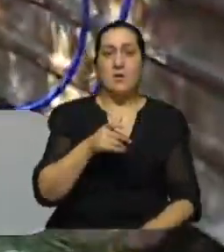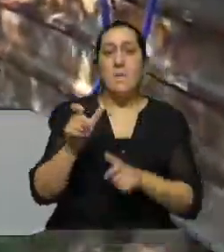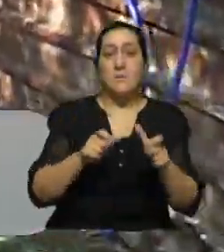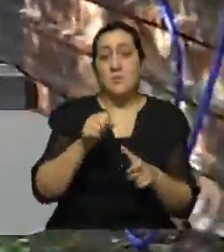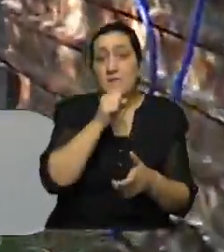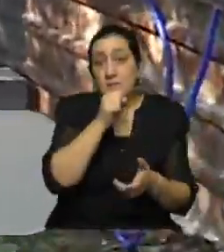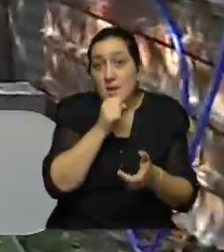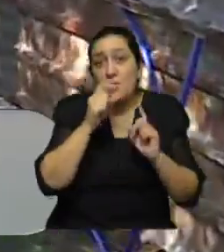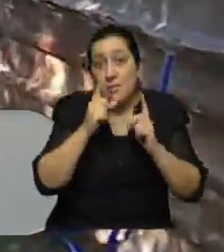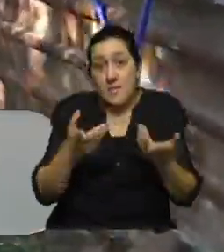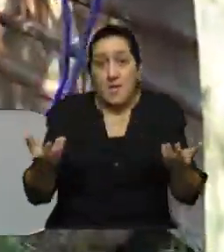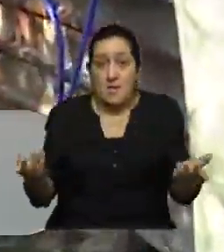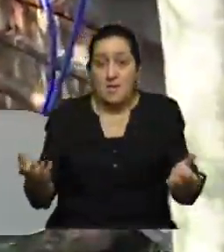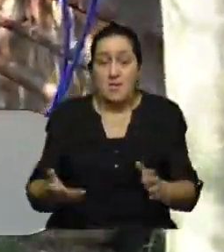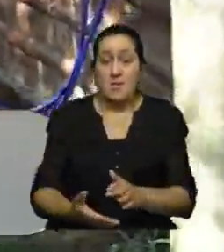veterana también.